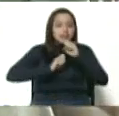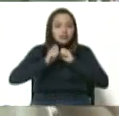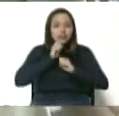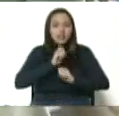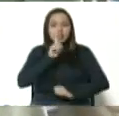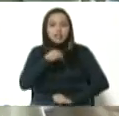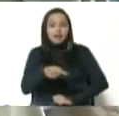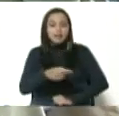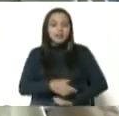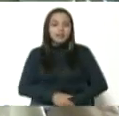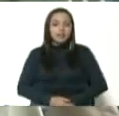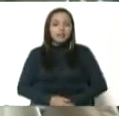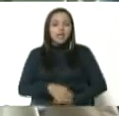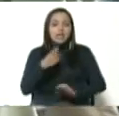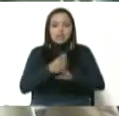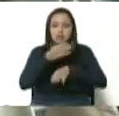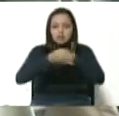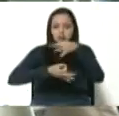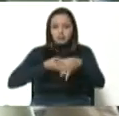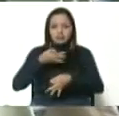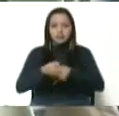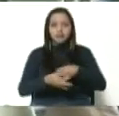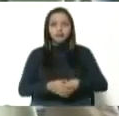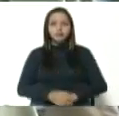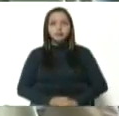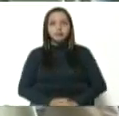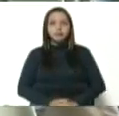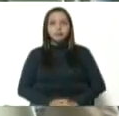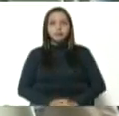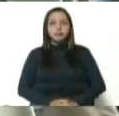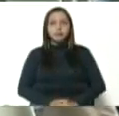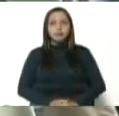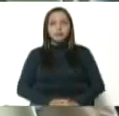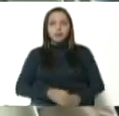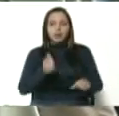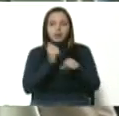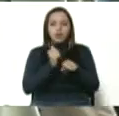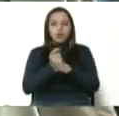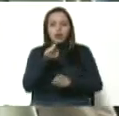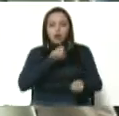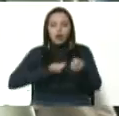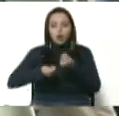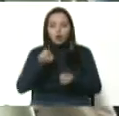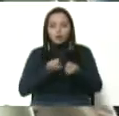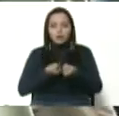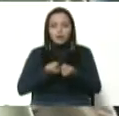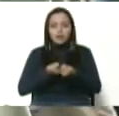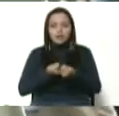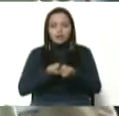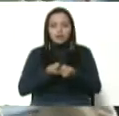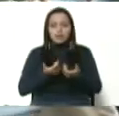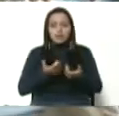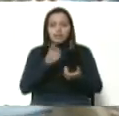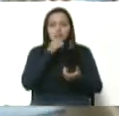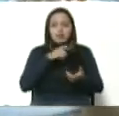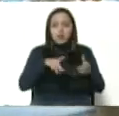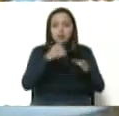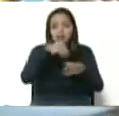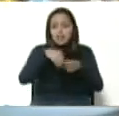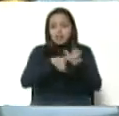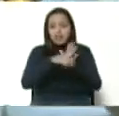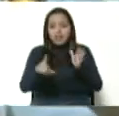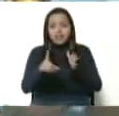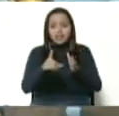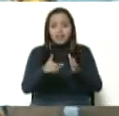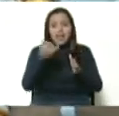debo señalar que el sector de los trabajadores de la economía informal ha crecido en número, pero no ha